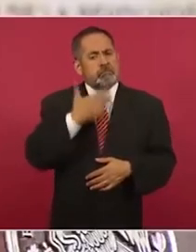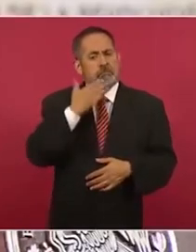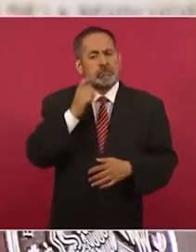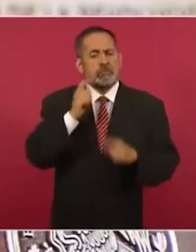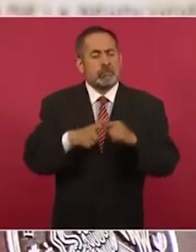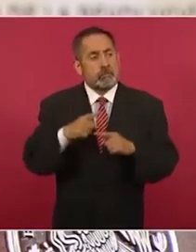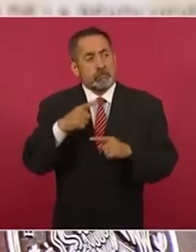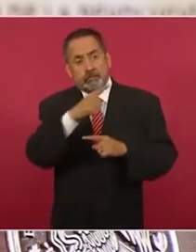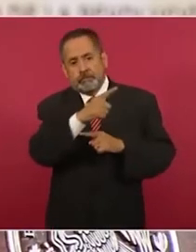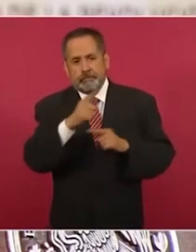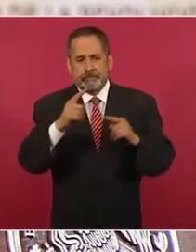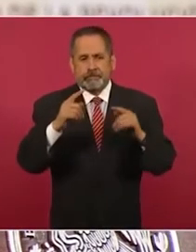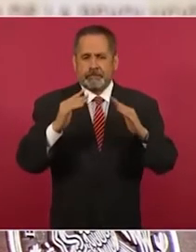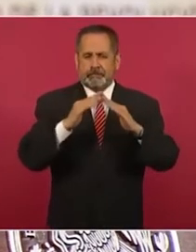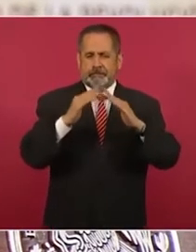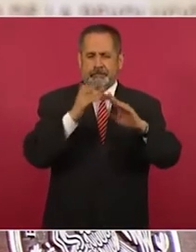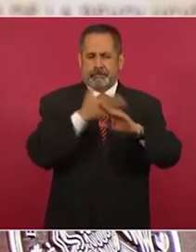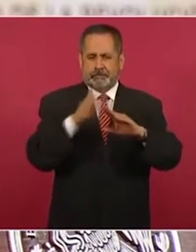en la Casa Blanca